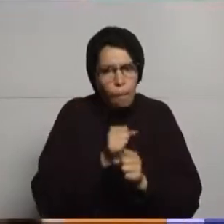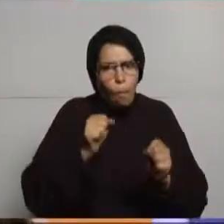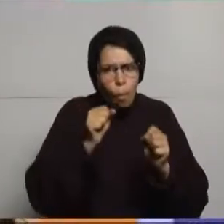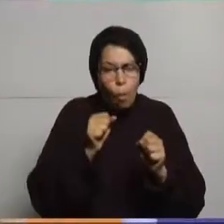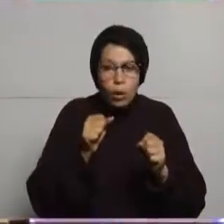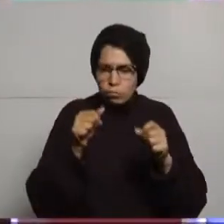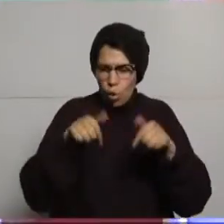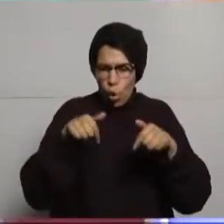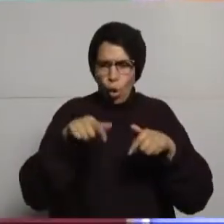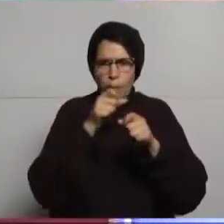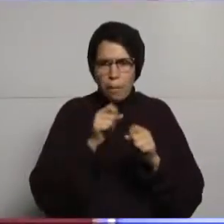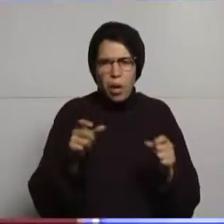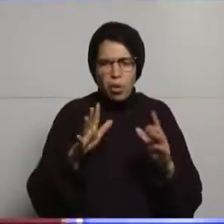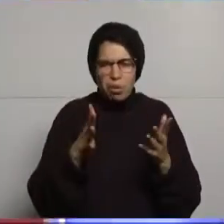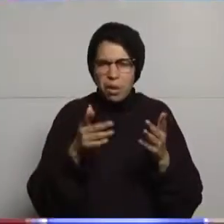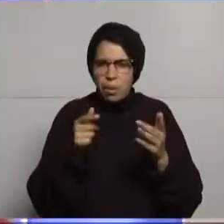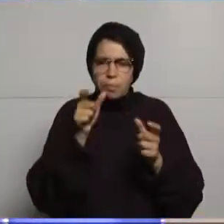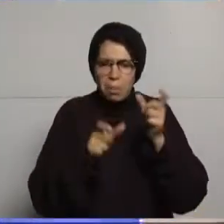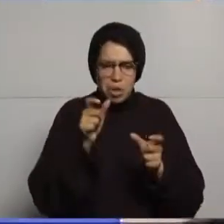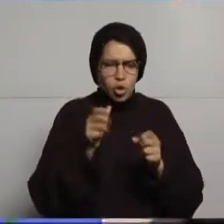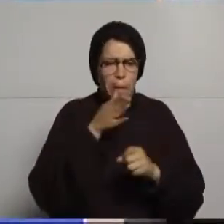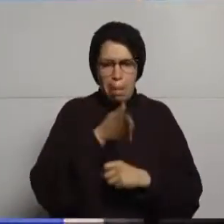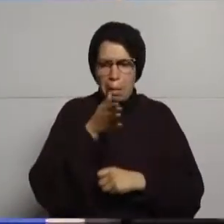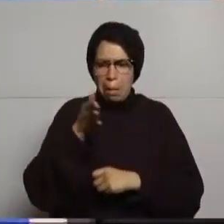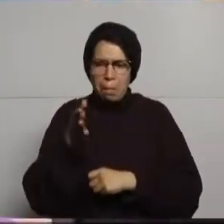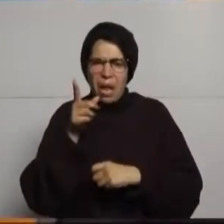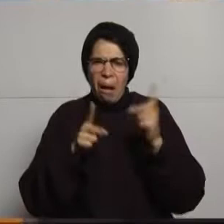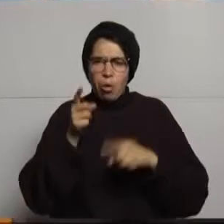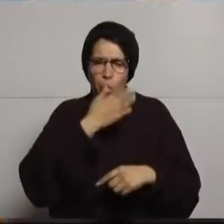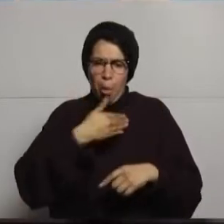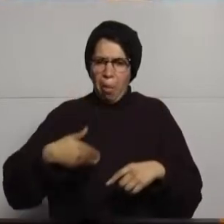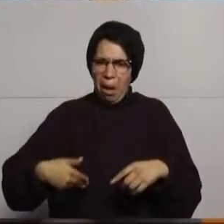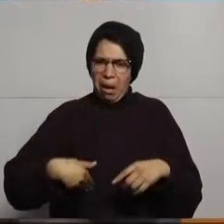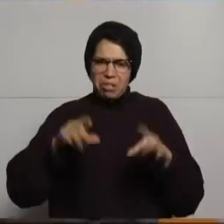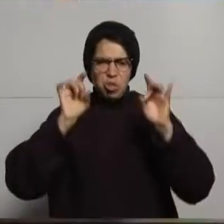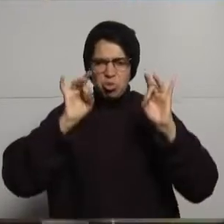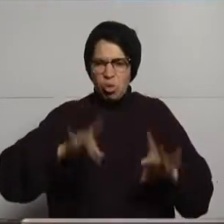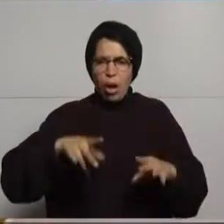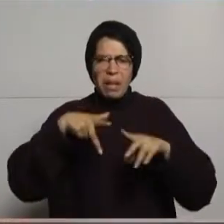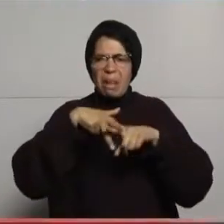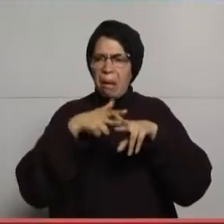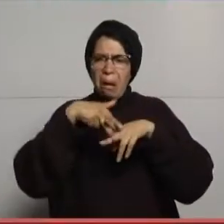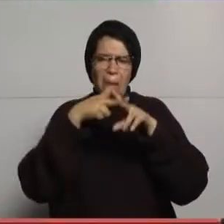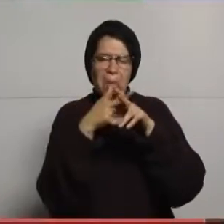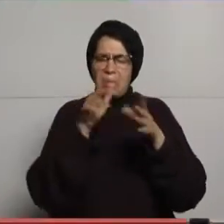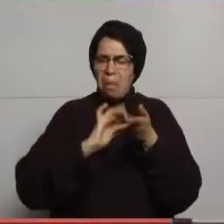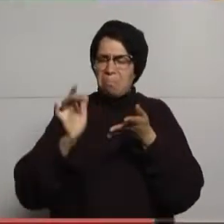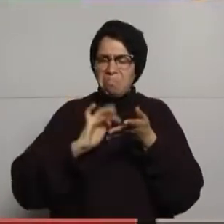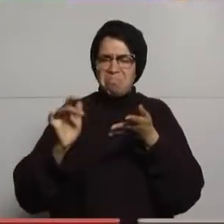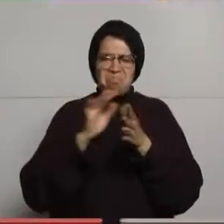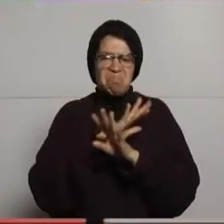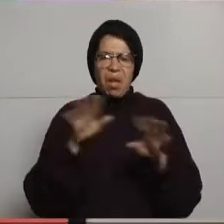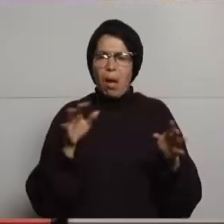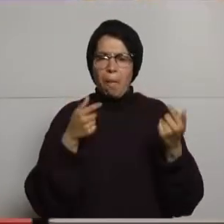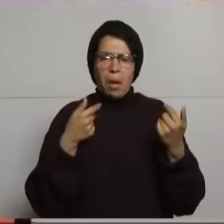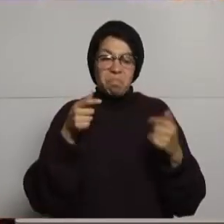yo he sentido que no solo la participación para algunos gobernantes es una herramienta, sino que es solo una herramienta tecnológica. Dar un